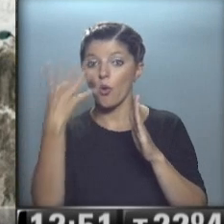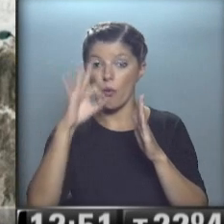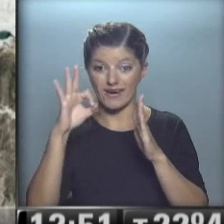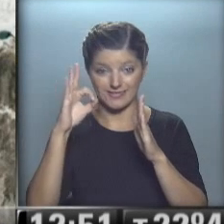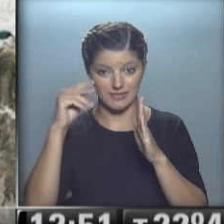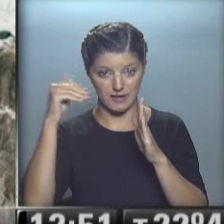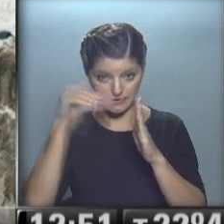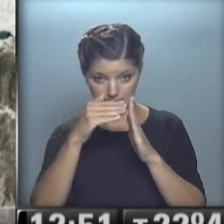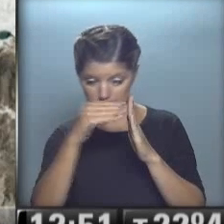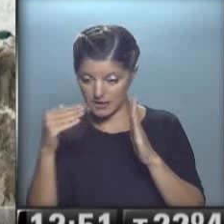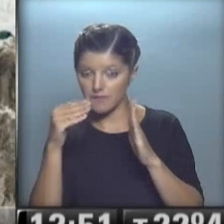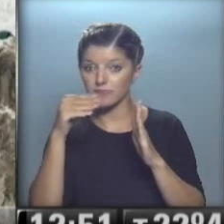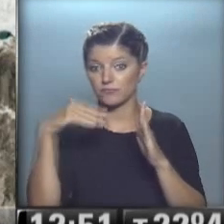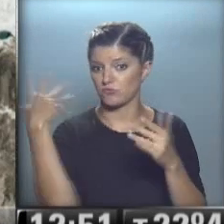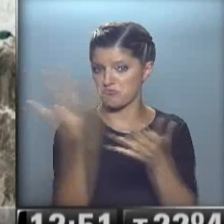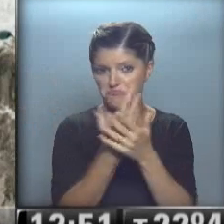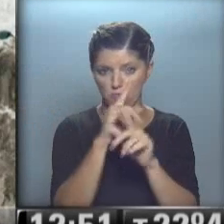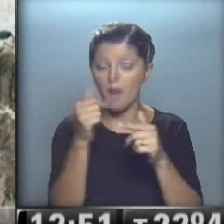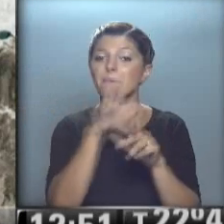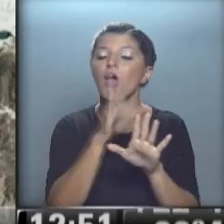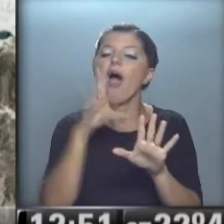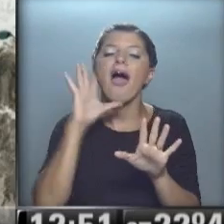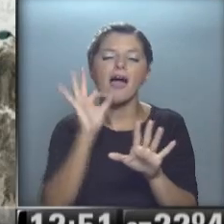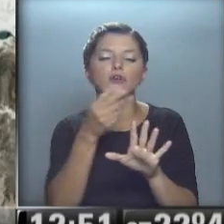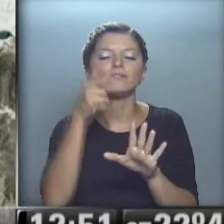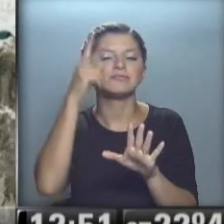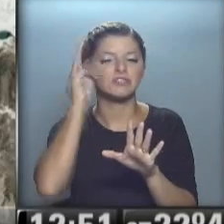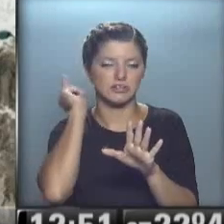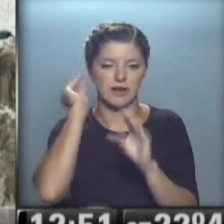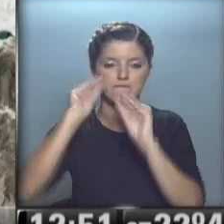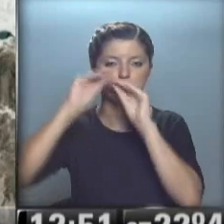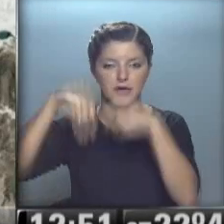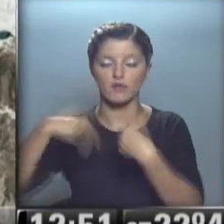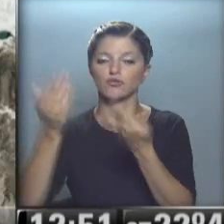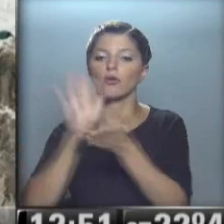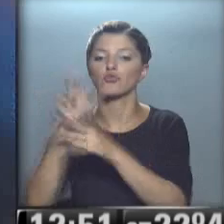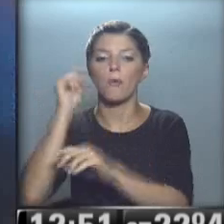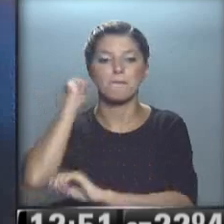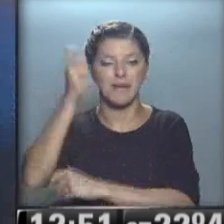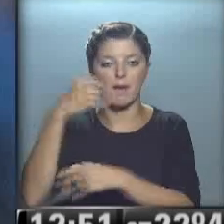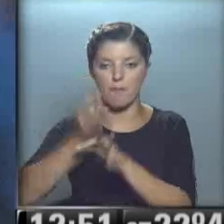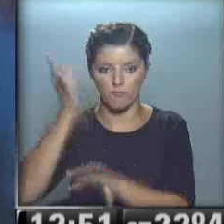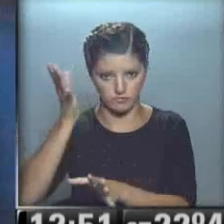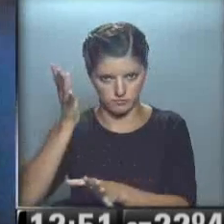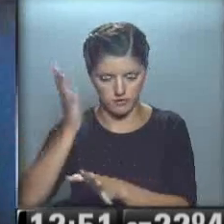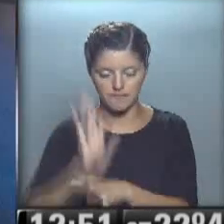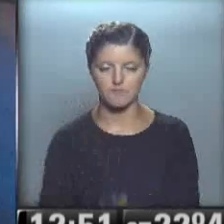sufrir en cambio sí va a perder un poco chile en lo que es la pesca Industrial bueno esto